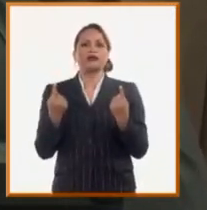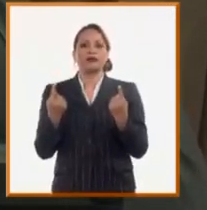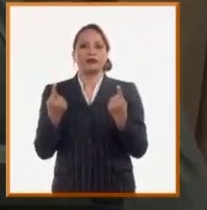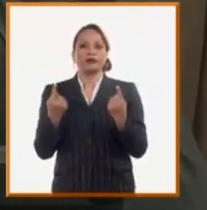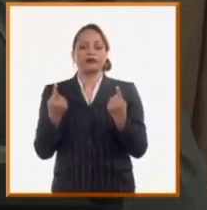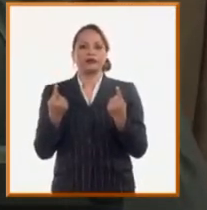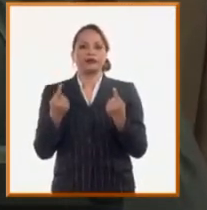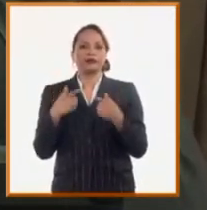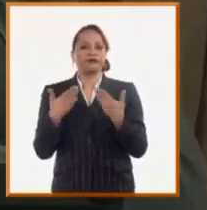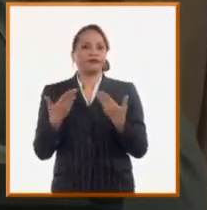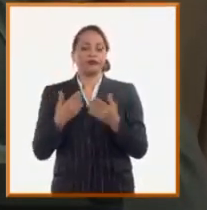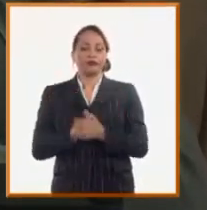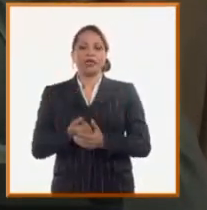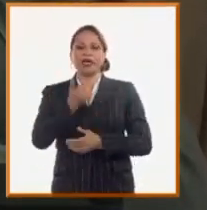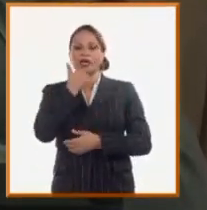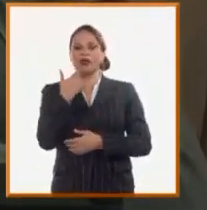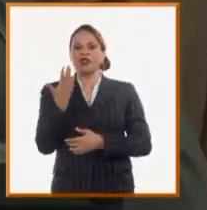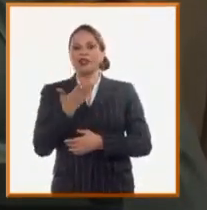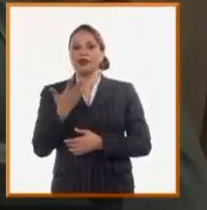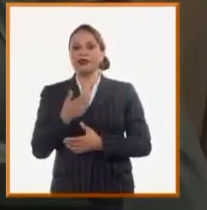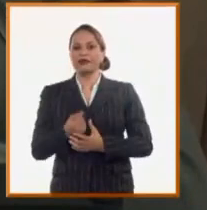empresa estatal?